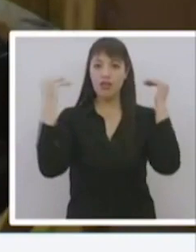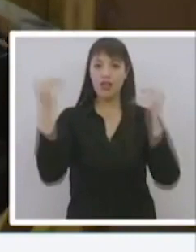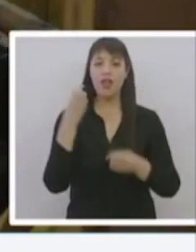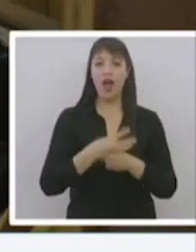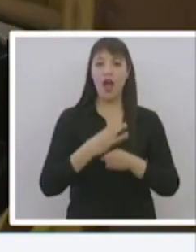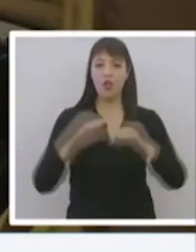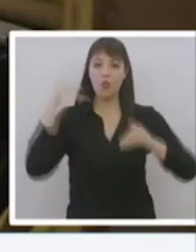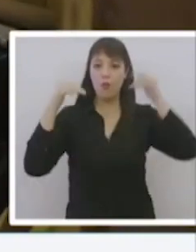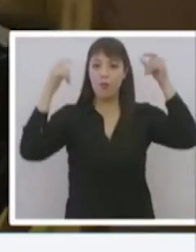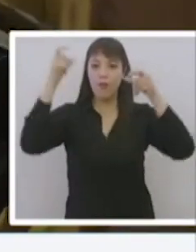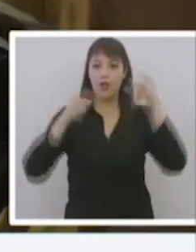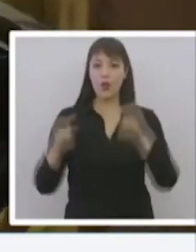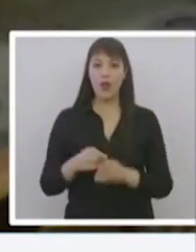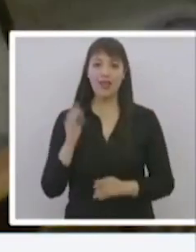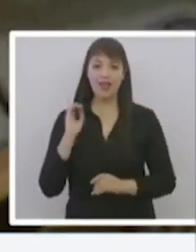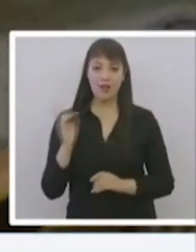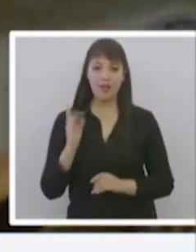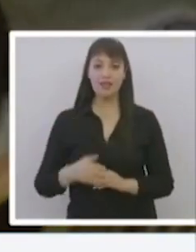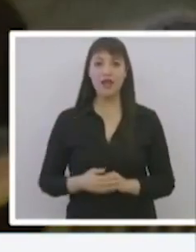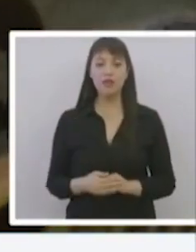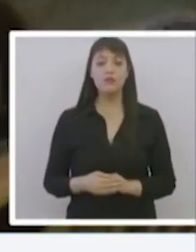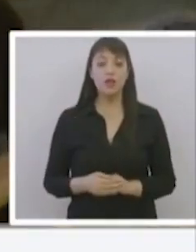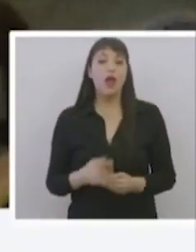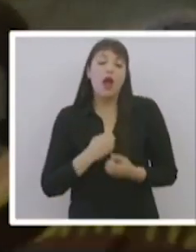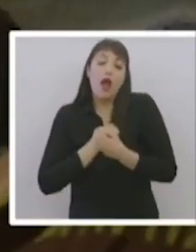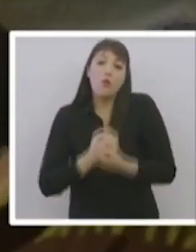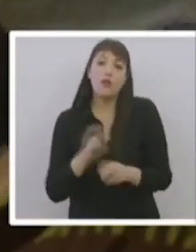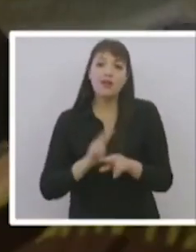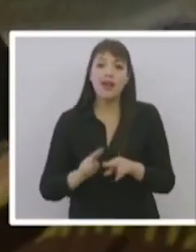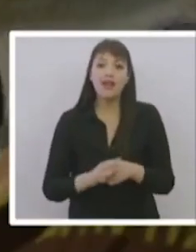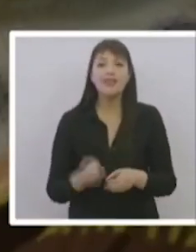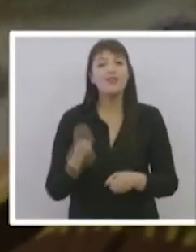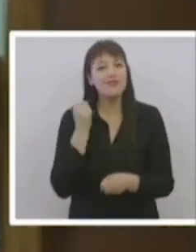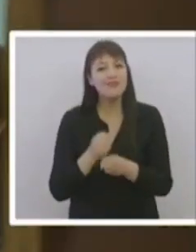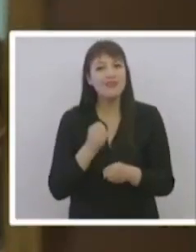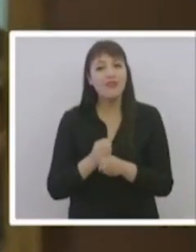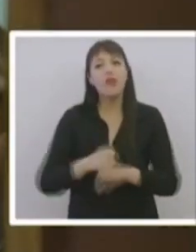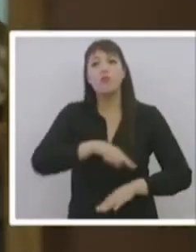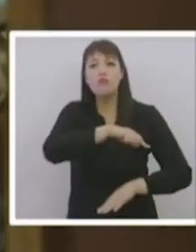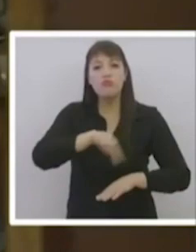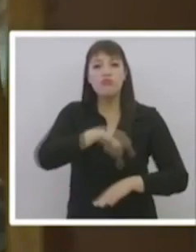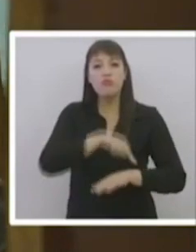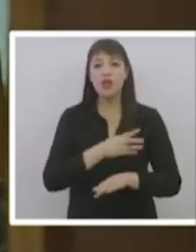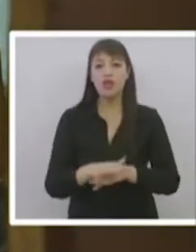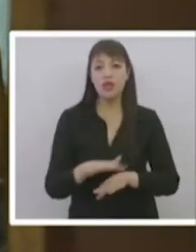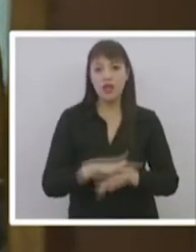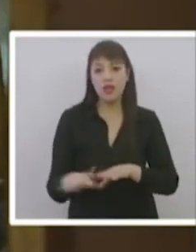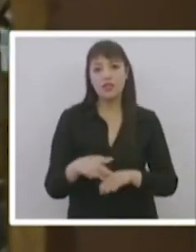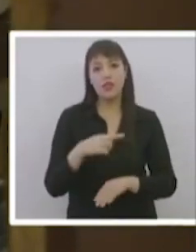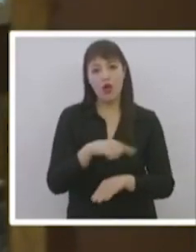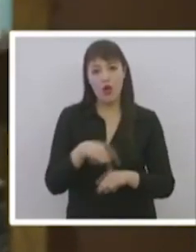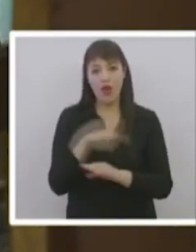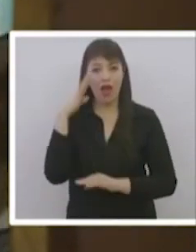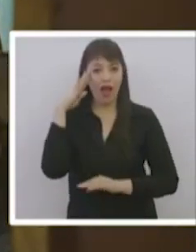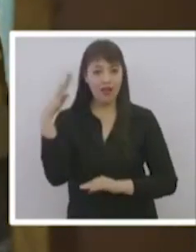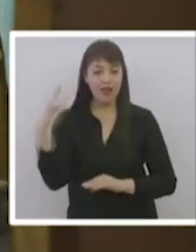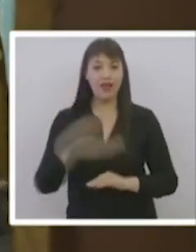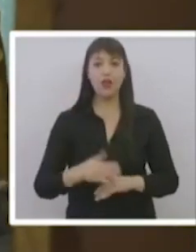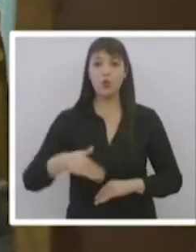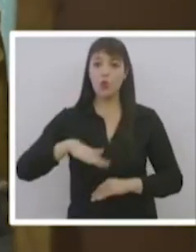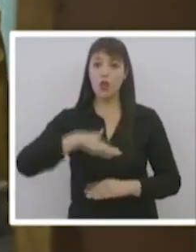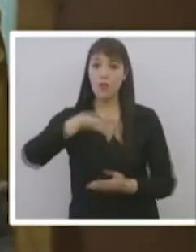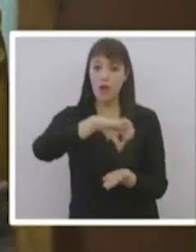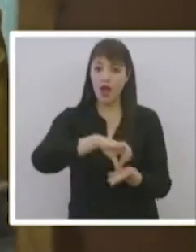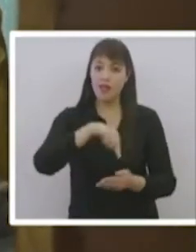presidente es bastante importante y relevante porque si bien nosotros hemos estado trabajando y fue parte de lo que anunció el presidente en la cuenta pública,